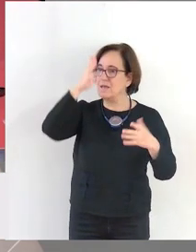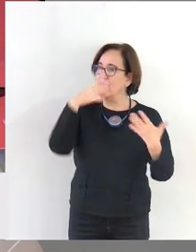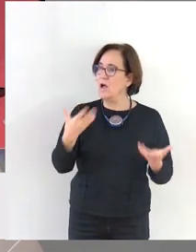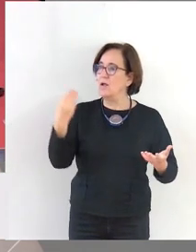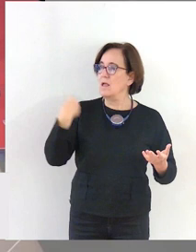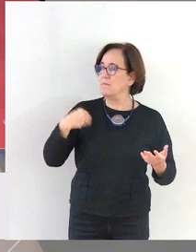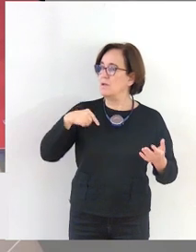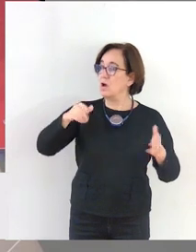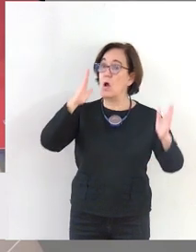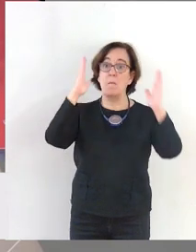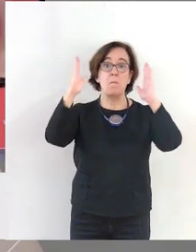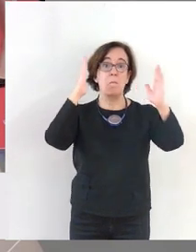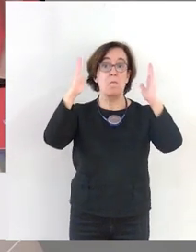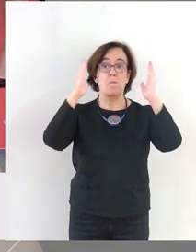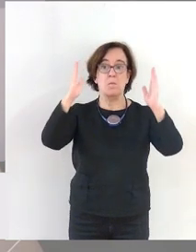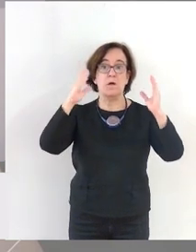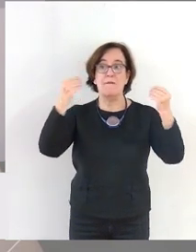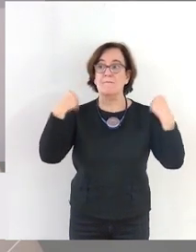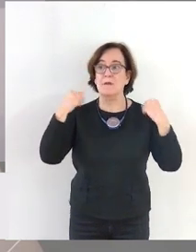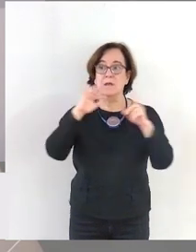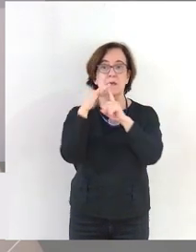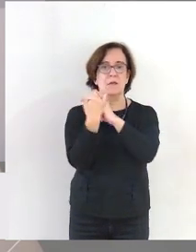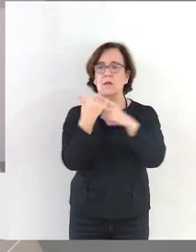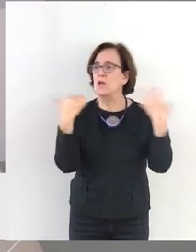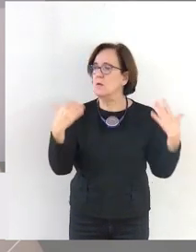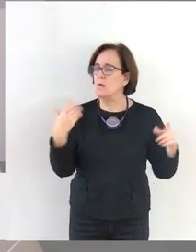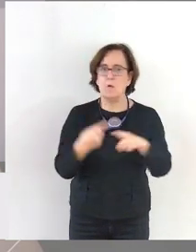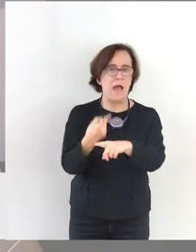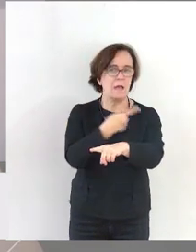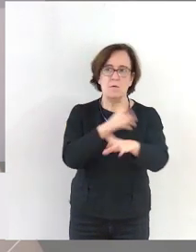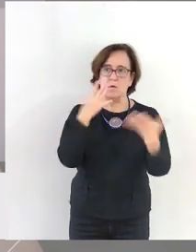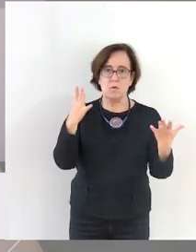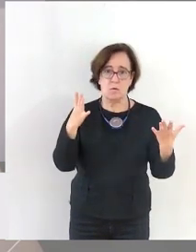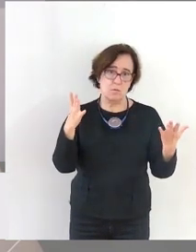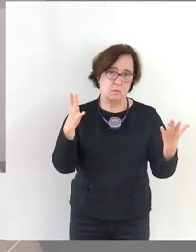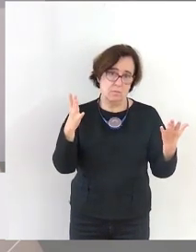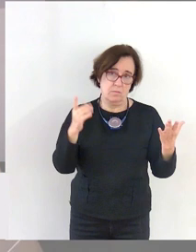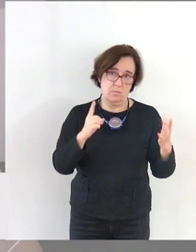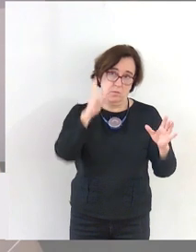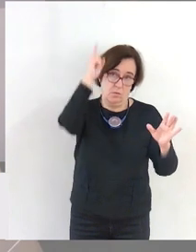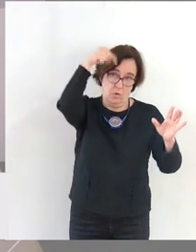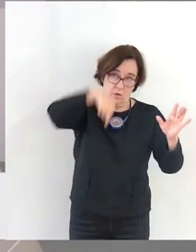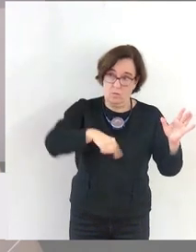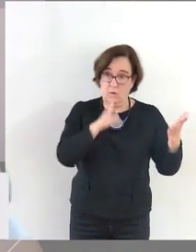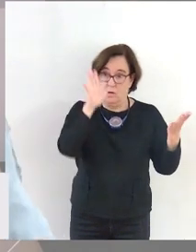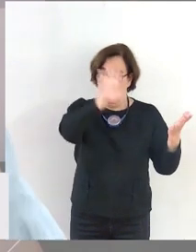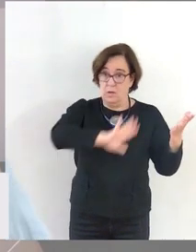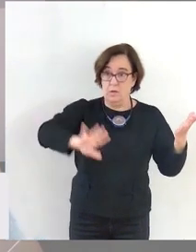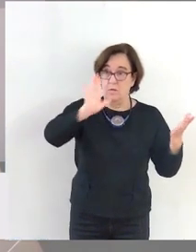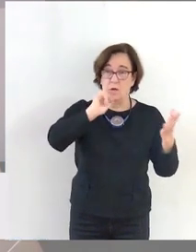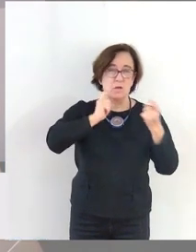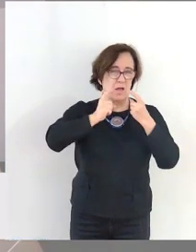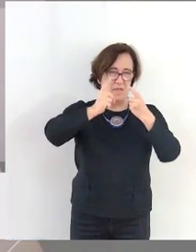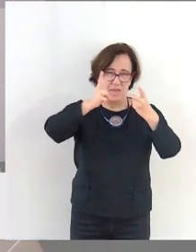mismo en este mismo momento está viviendo una situación extrema en alguno de los dos Polos opuestos de hecho fijaros en concreto unas